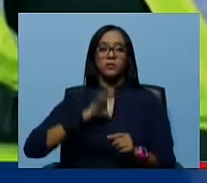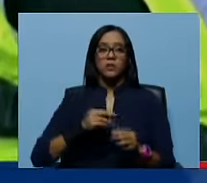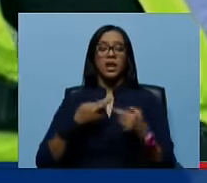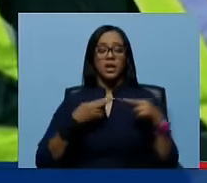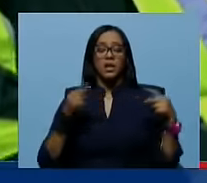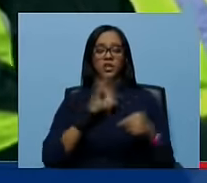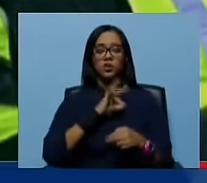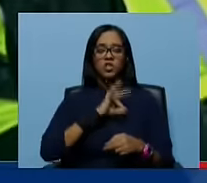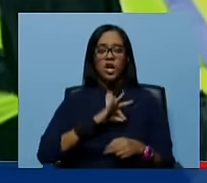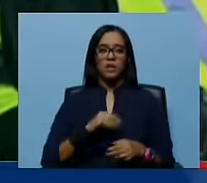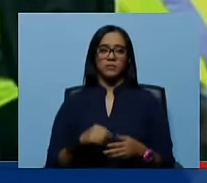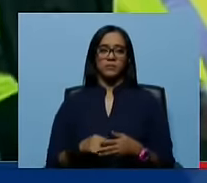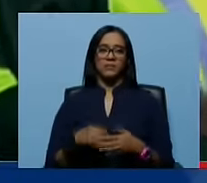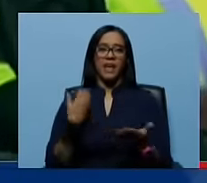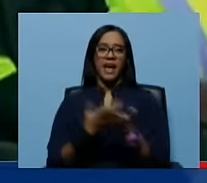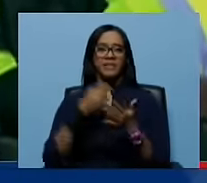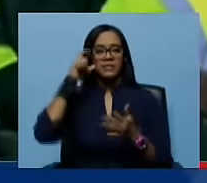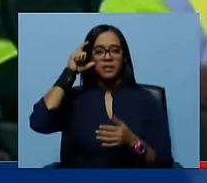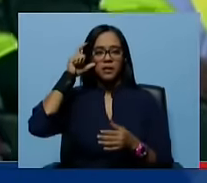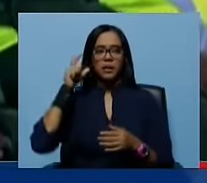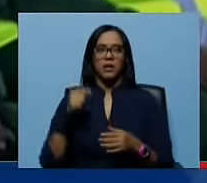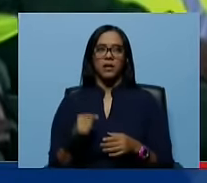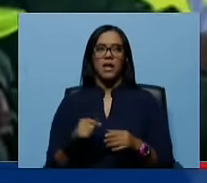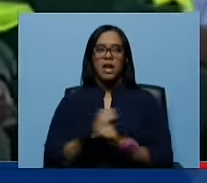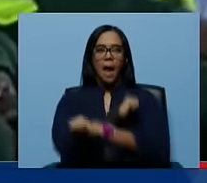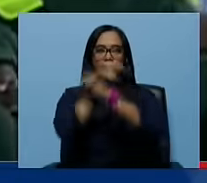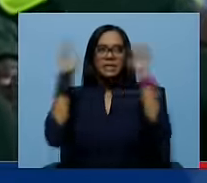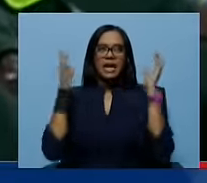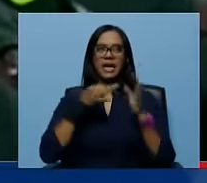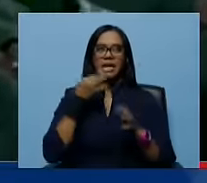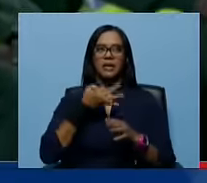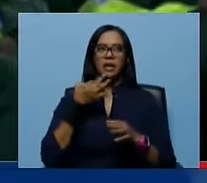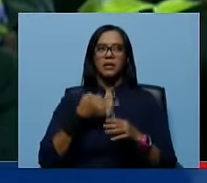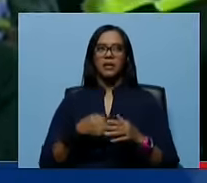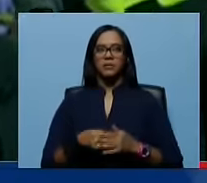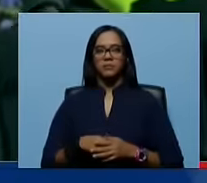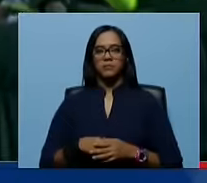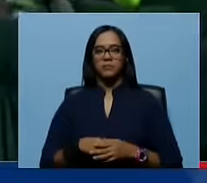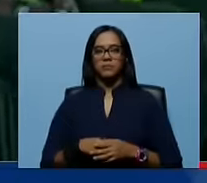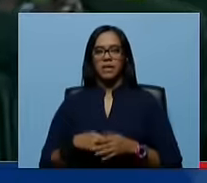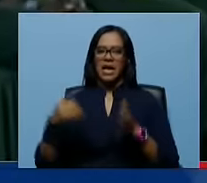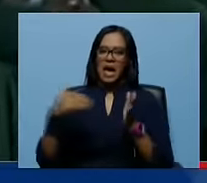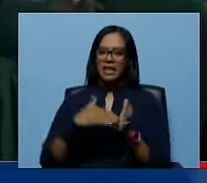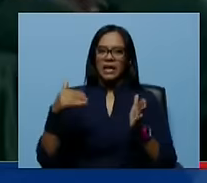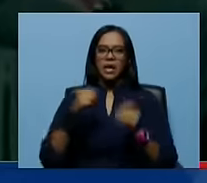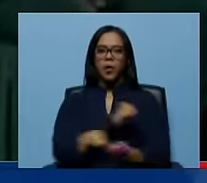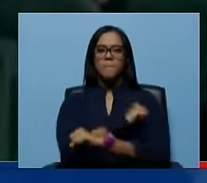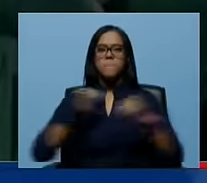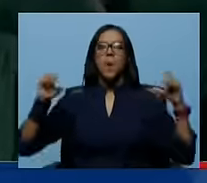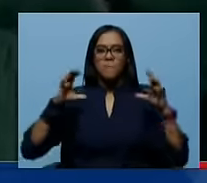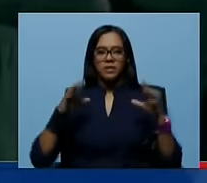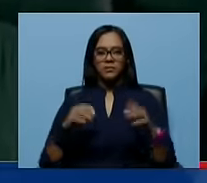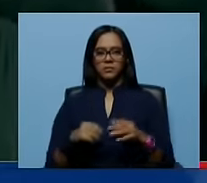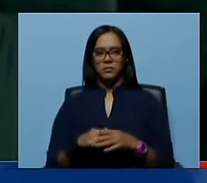sociales. Hasta ese día, en la mañana, en la tarde, ataques con bombas